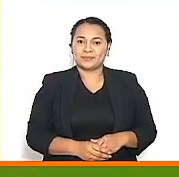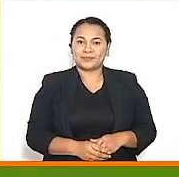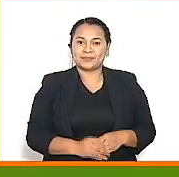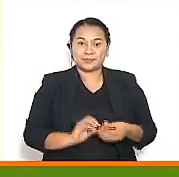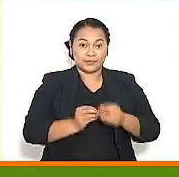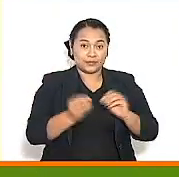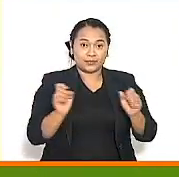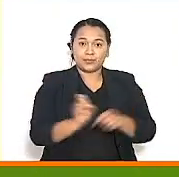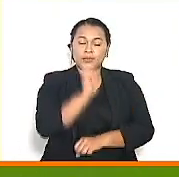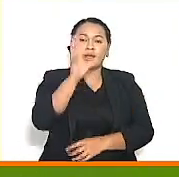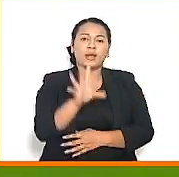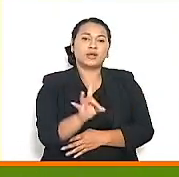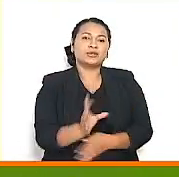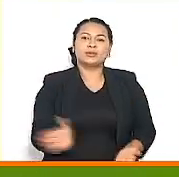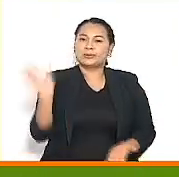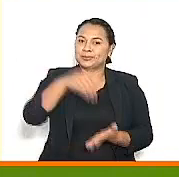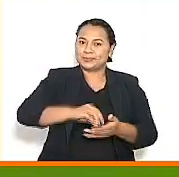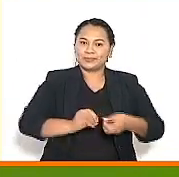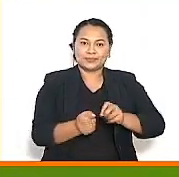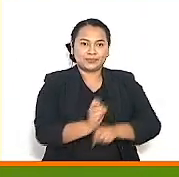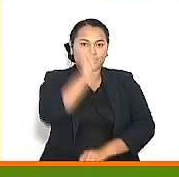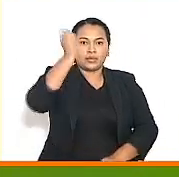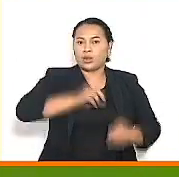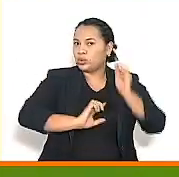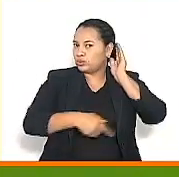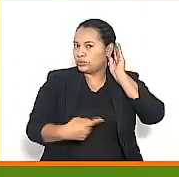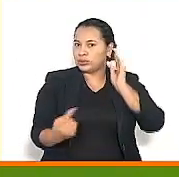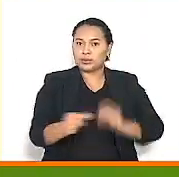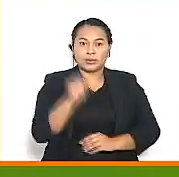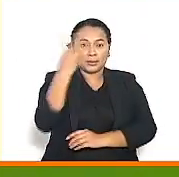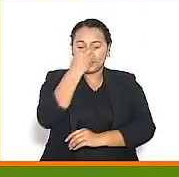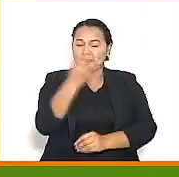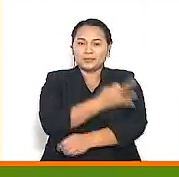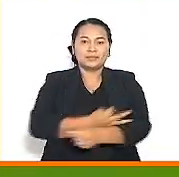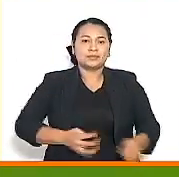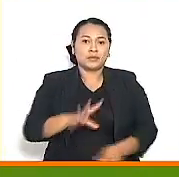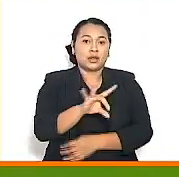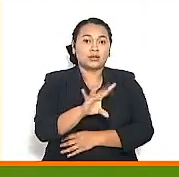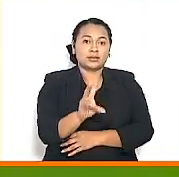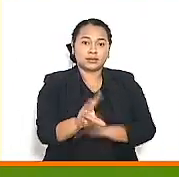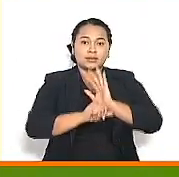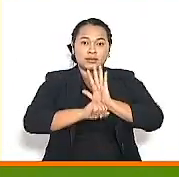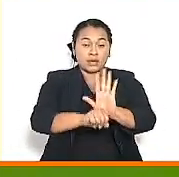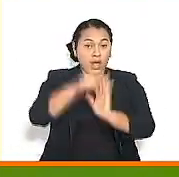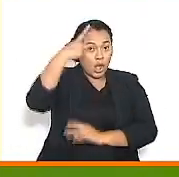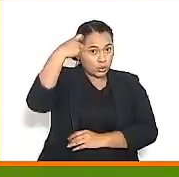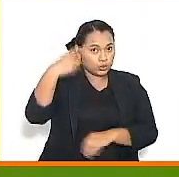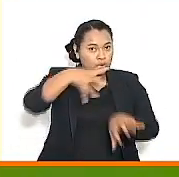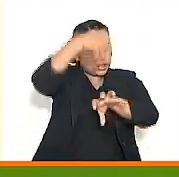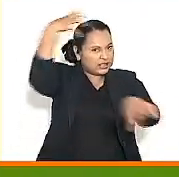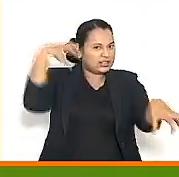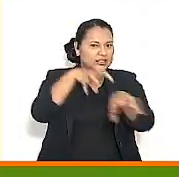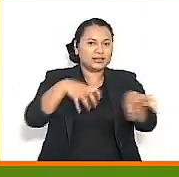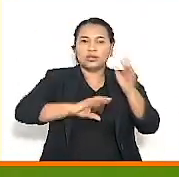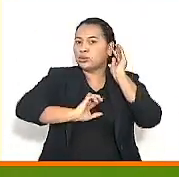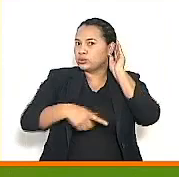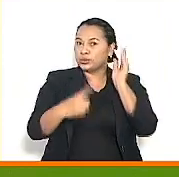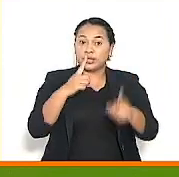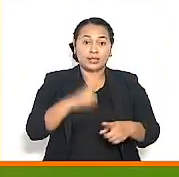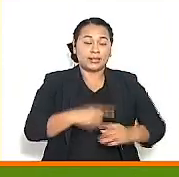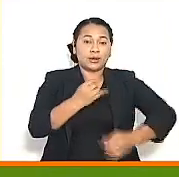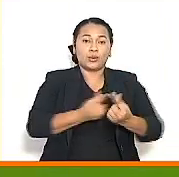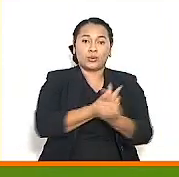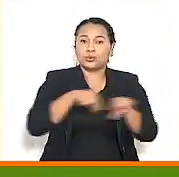el 8, con mucho gusto te repito, el número ganador para Diaria en esta linda tarde es el 87 con su símbolo de sueños León. Para Multi-X,